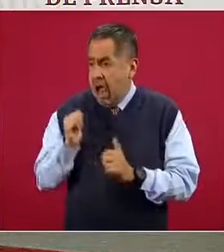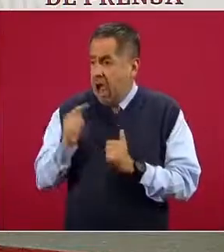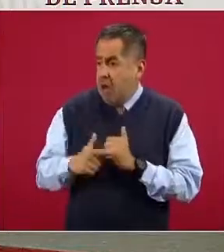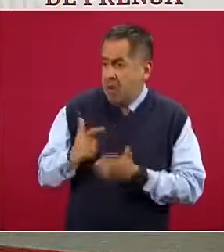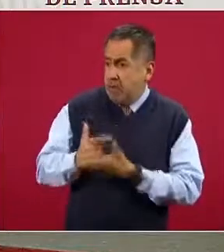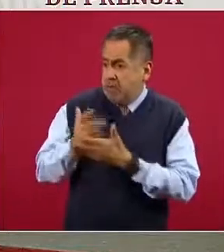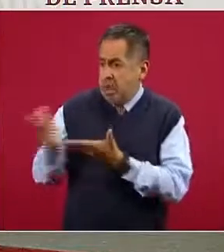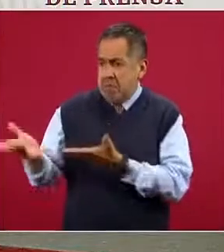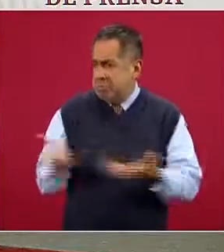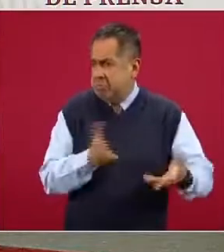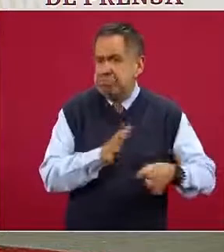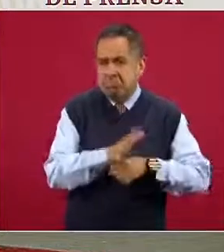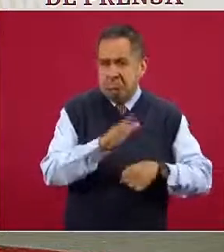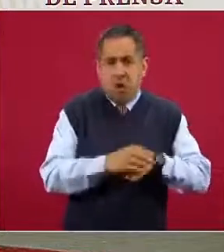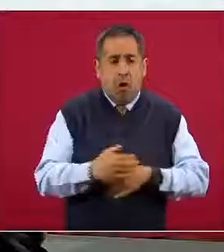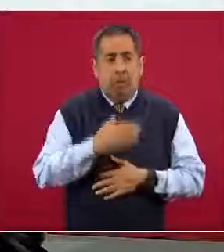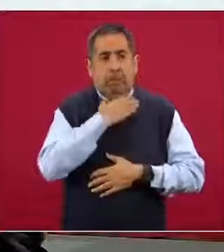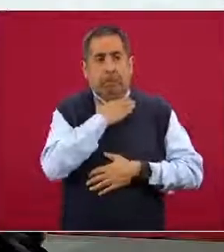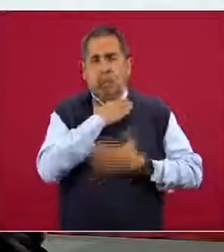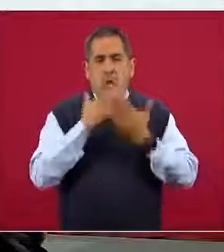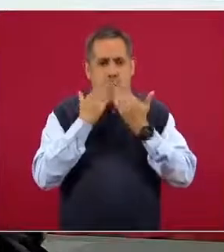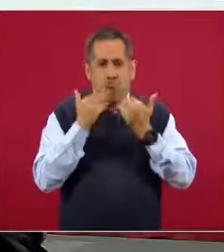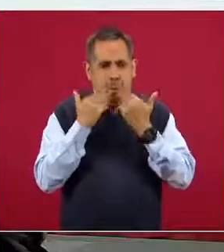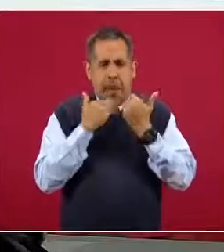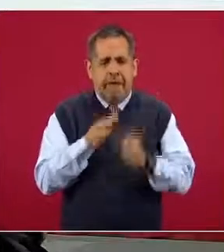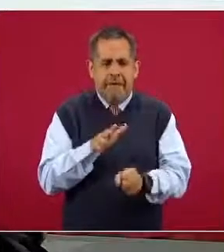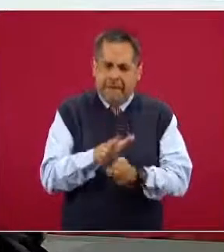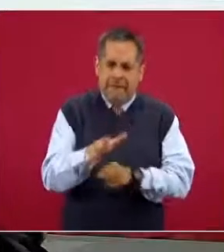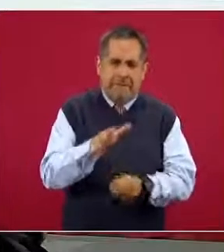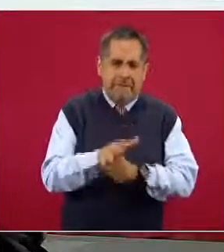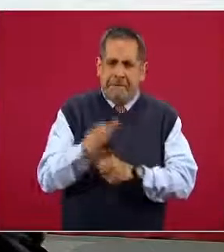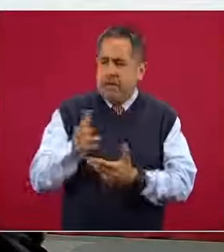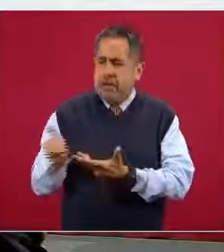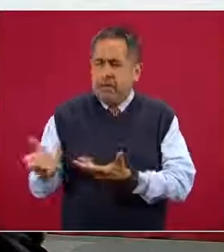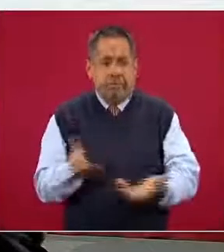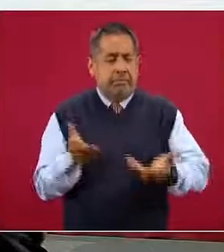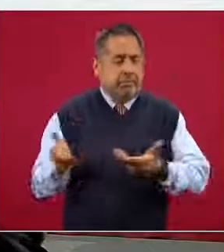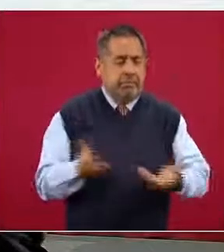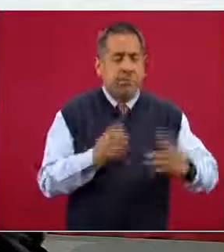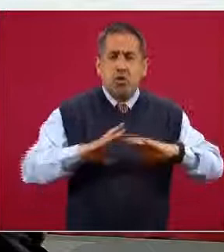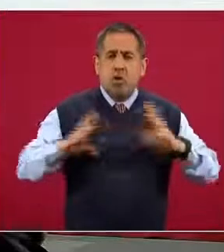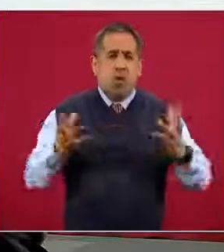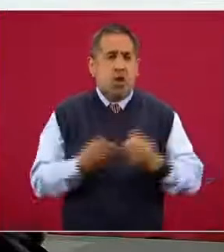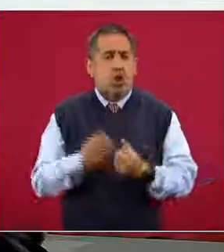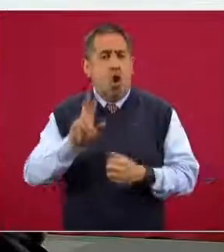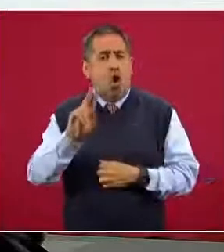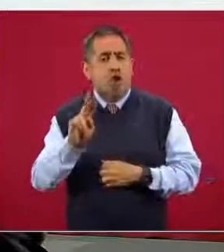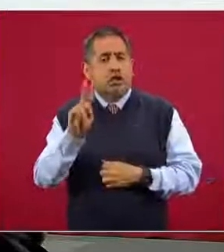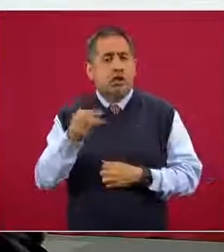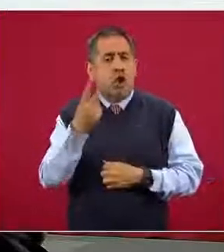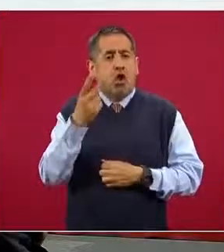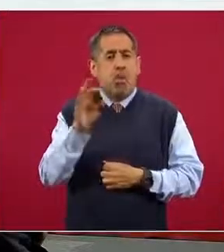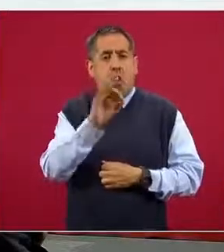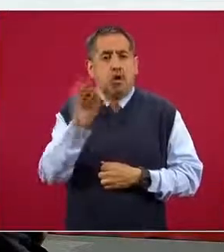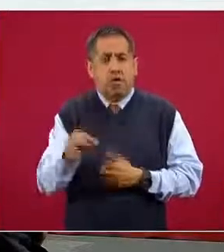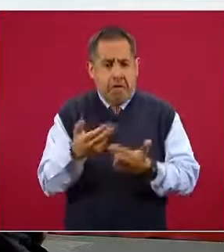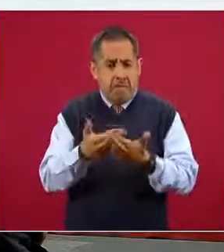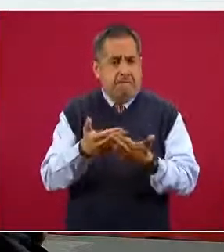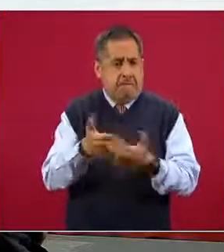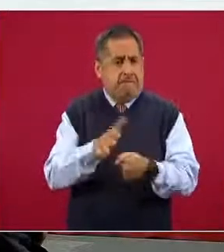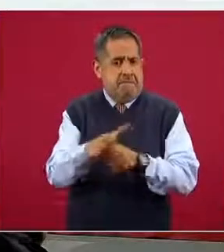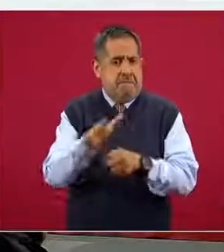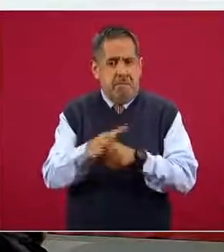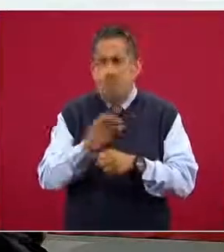nuevamente la mitad de las entidades federativas tendrían 82% o más de